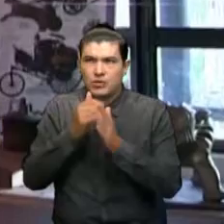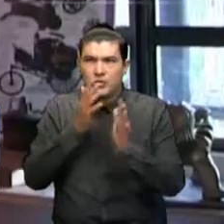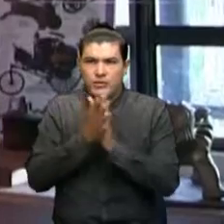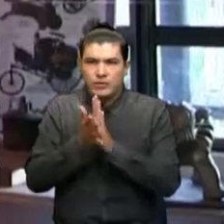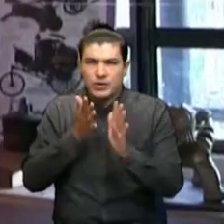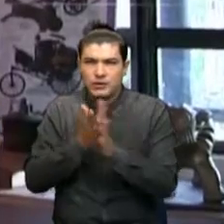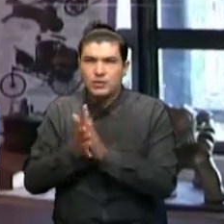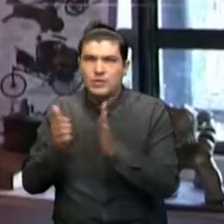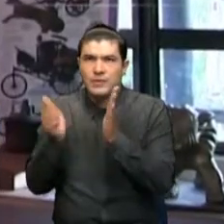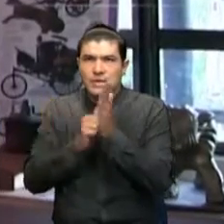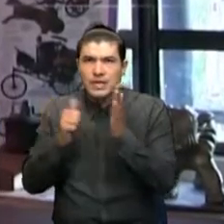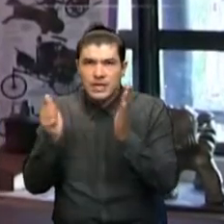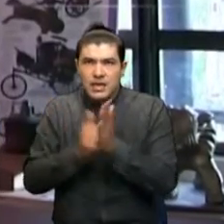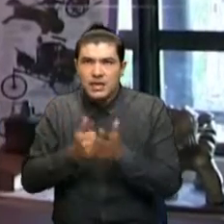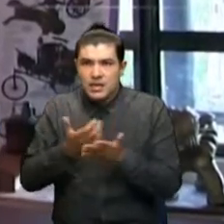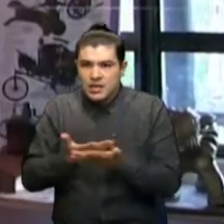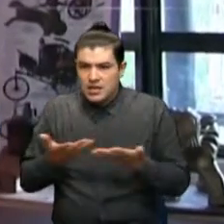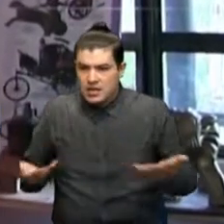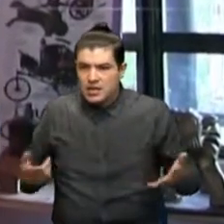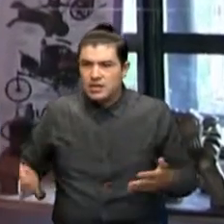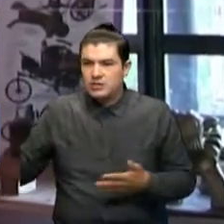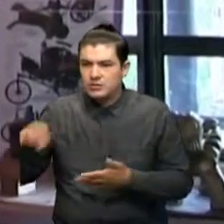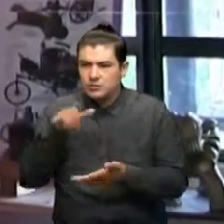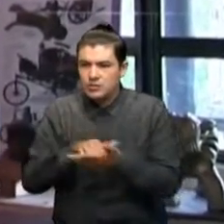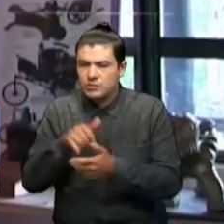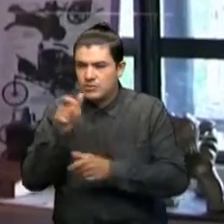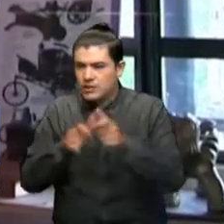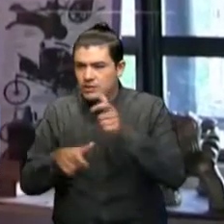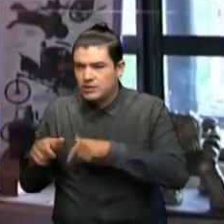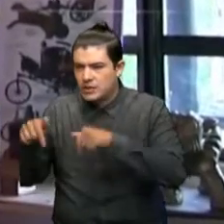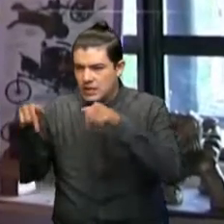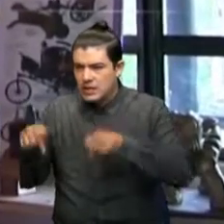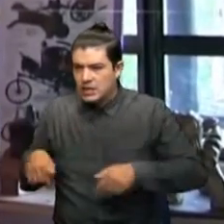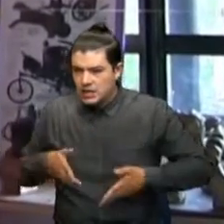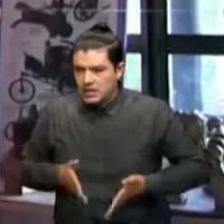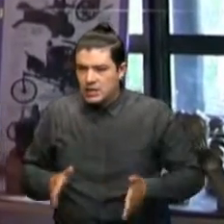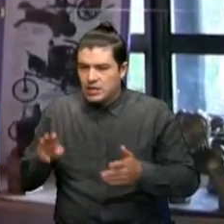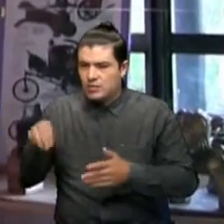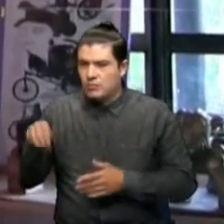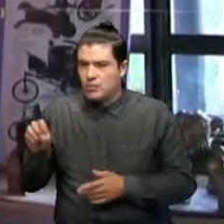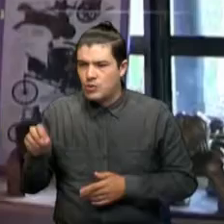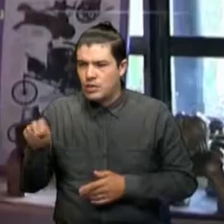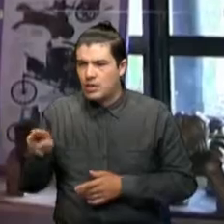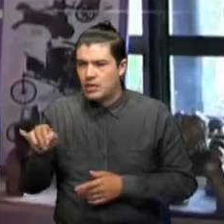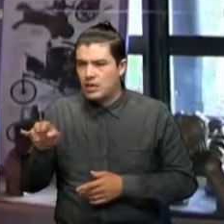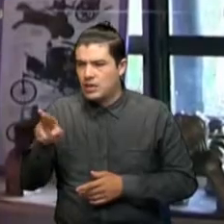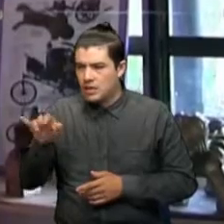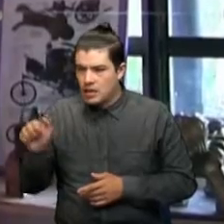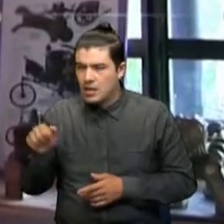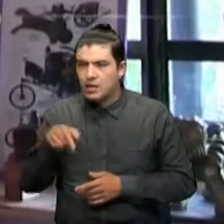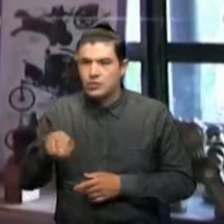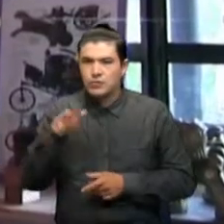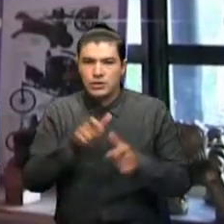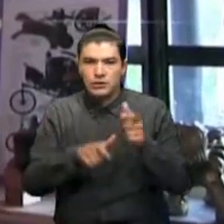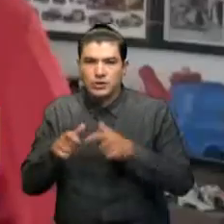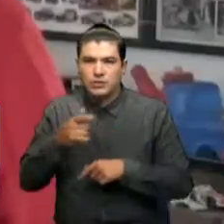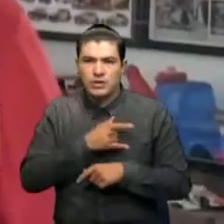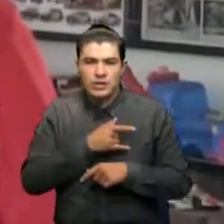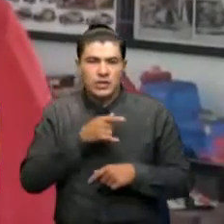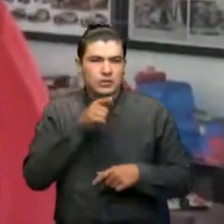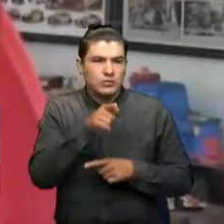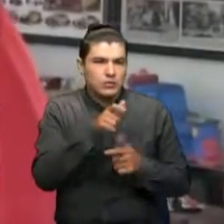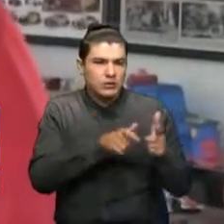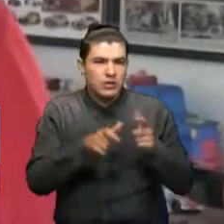recolectando material sobre personajes moniquireños, colombianos, universales, reliquias